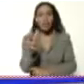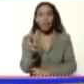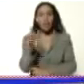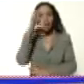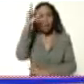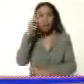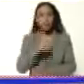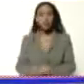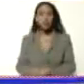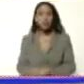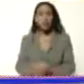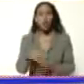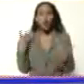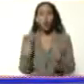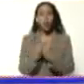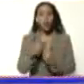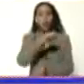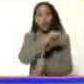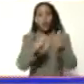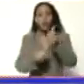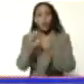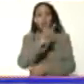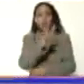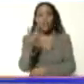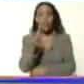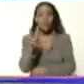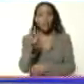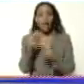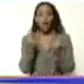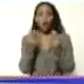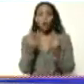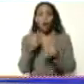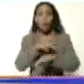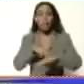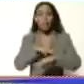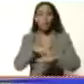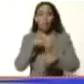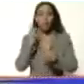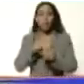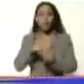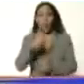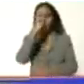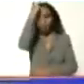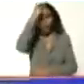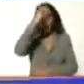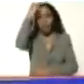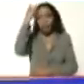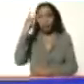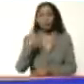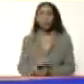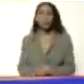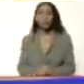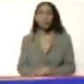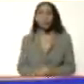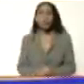compañero vicepresidente de Economía, ministro de Petróleo, Tarek Telaizami, copresidente